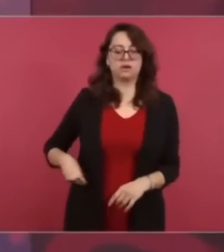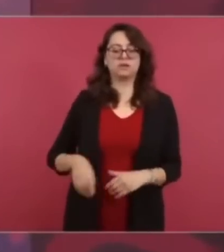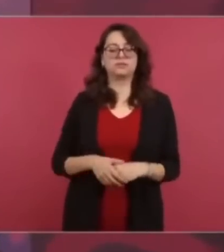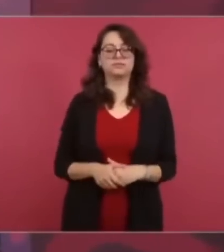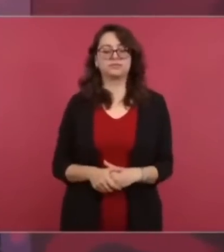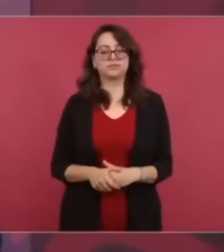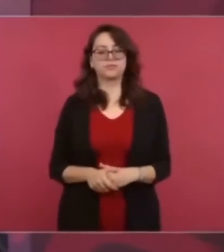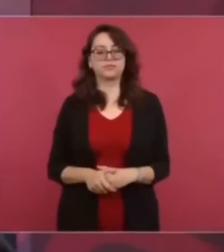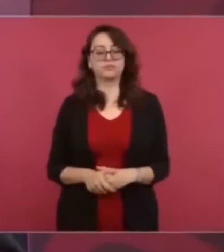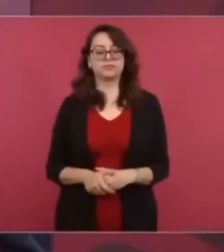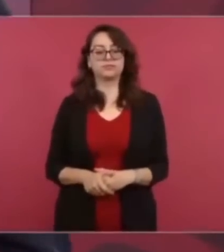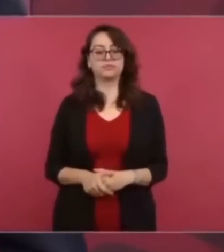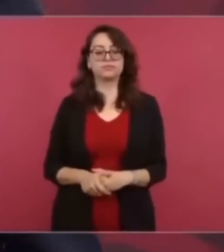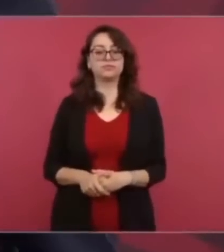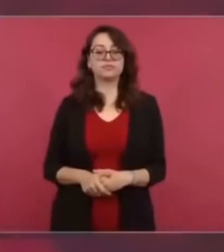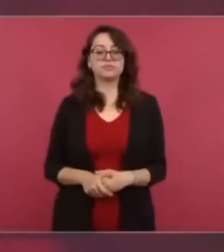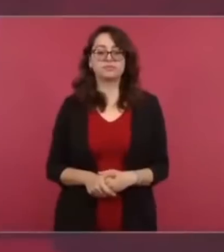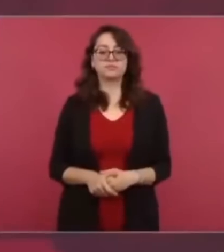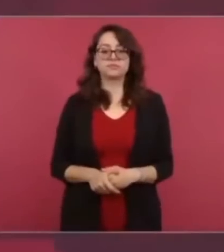Que le deseo